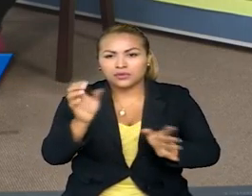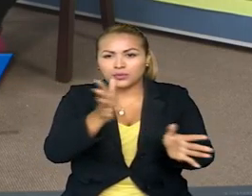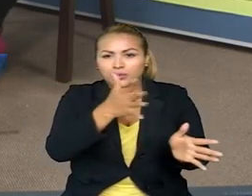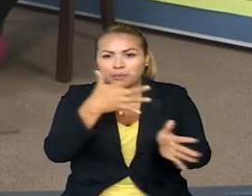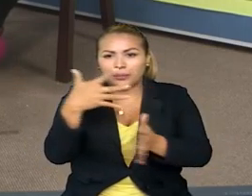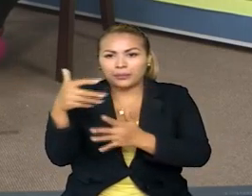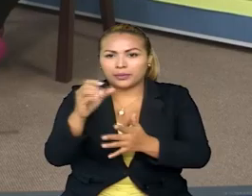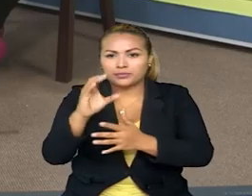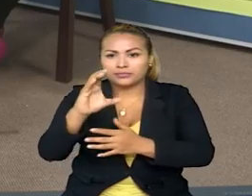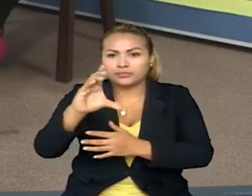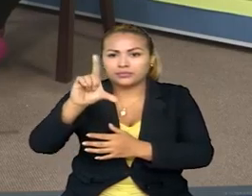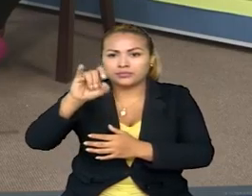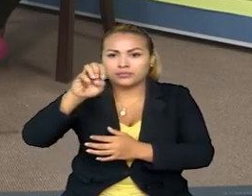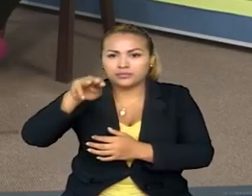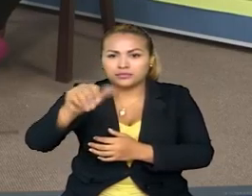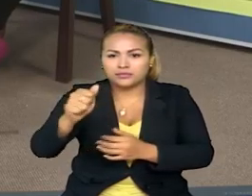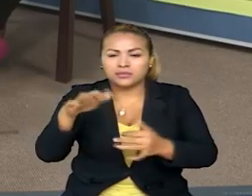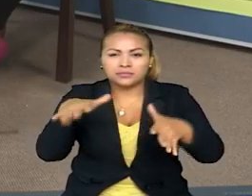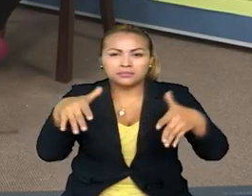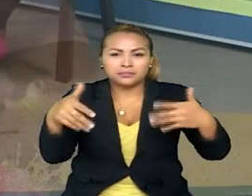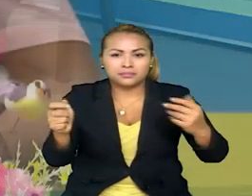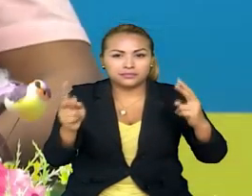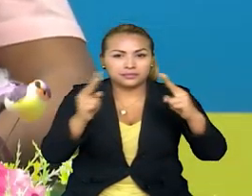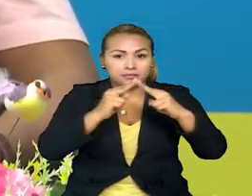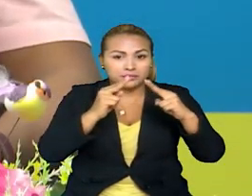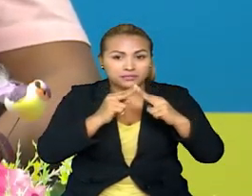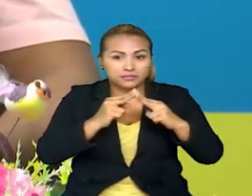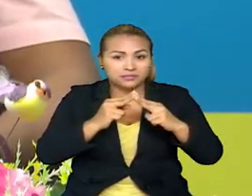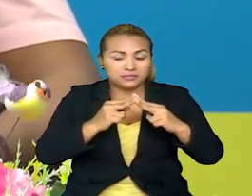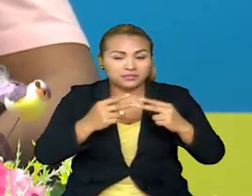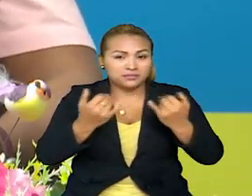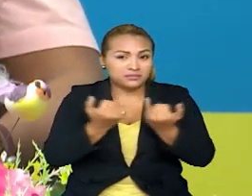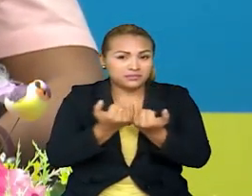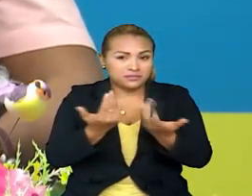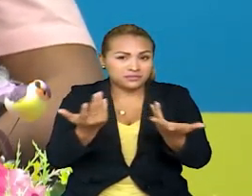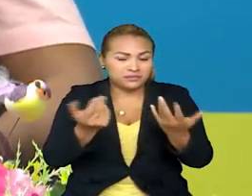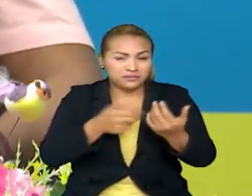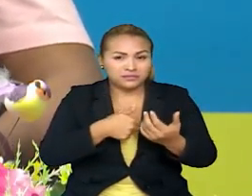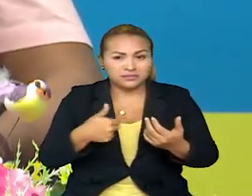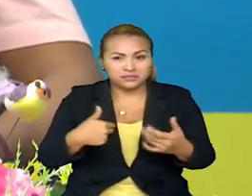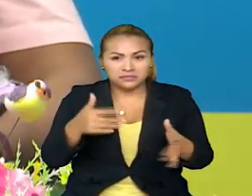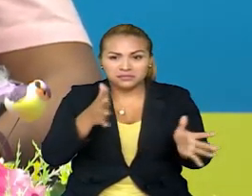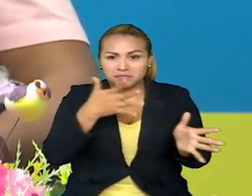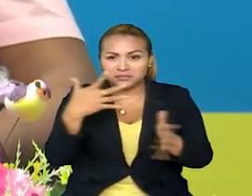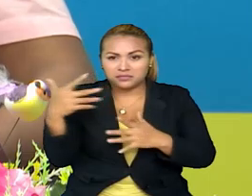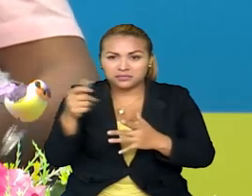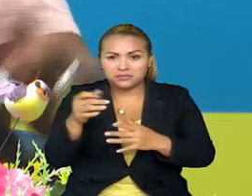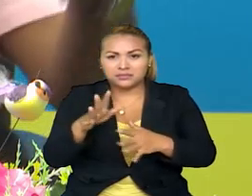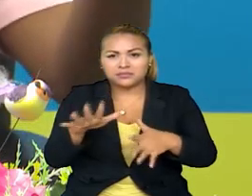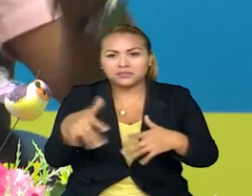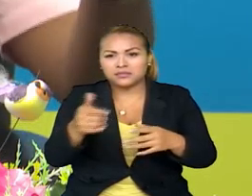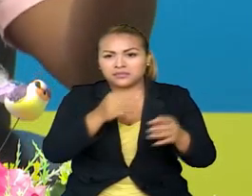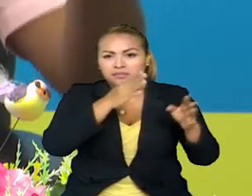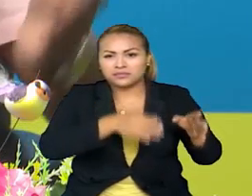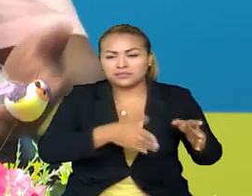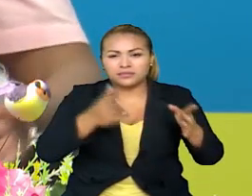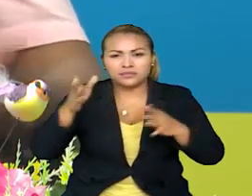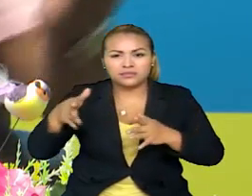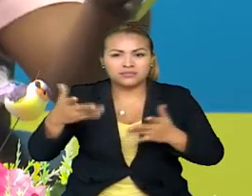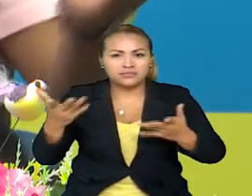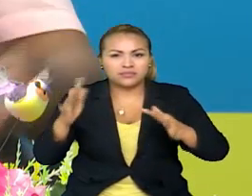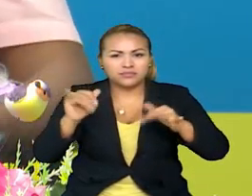relación que clic qué conexión hay entre eso entre esos dos conceptos medio ambiente y estilos de vida saludables creo que todavía